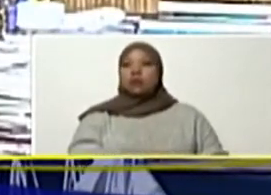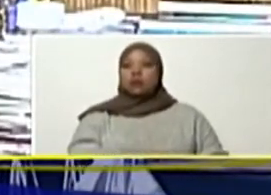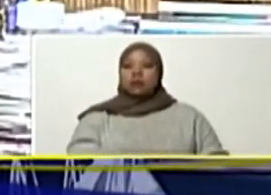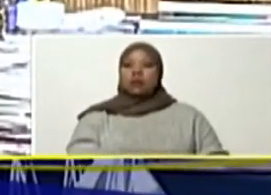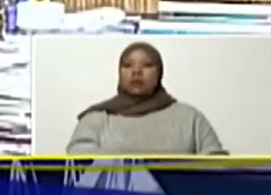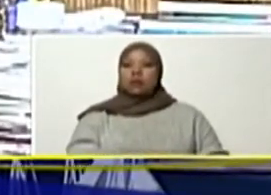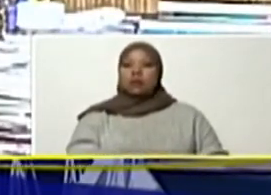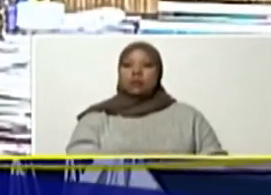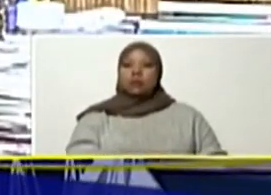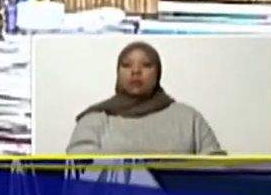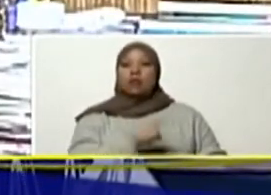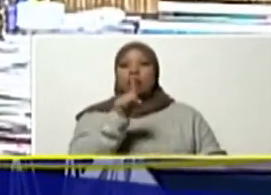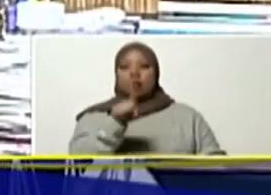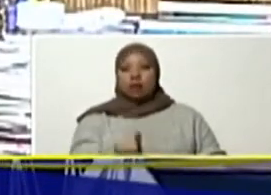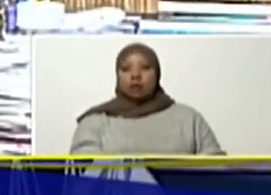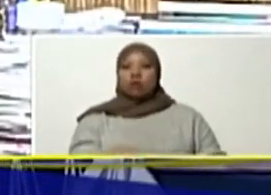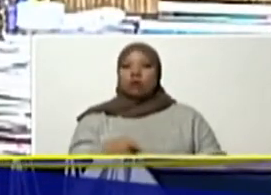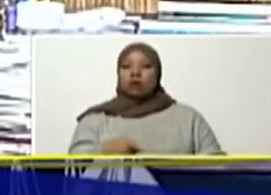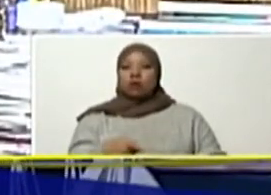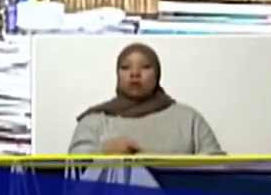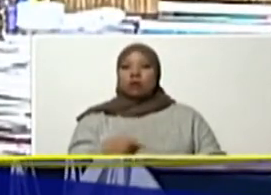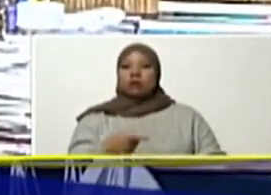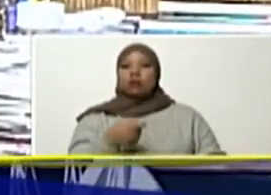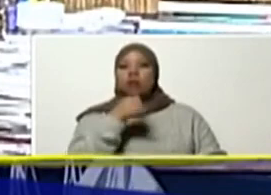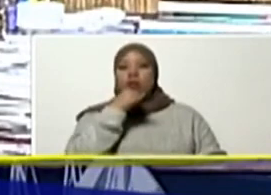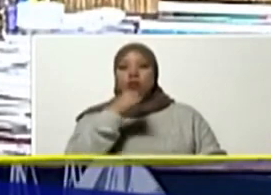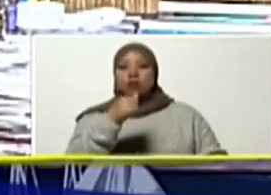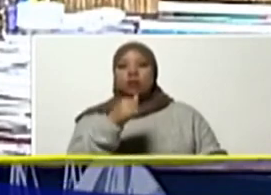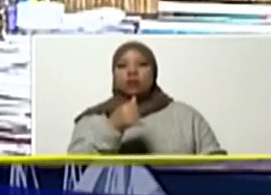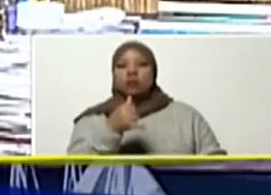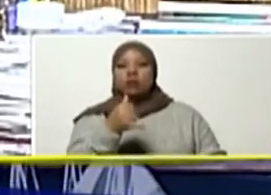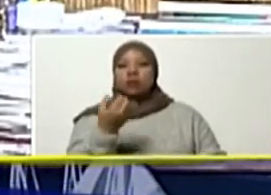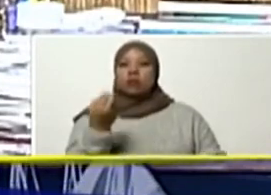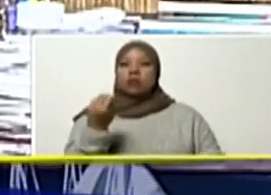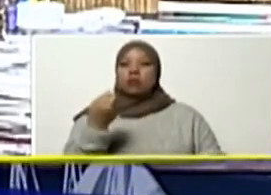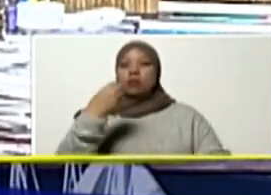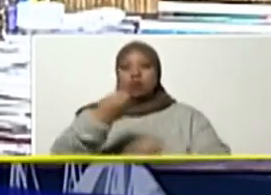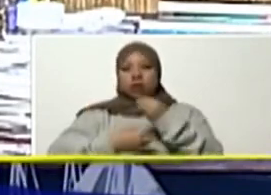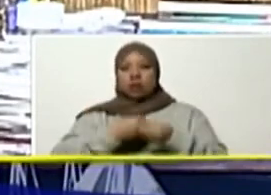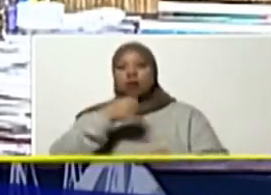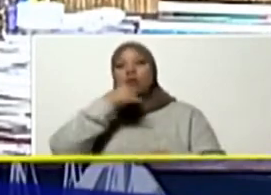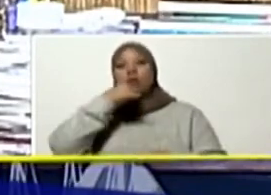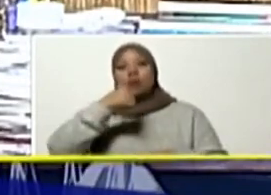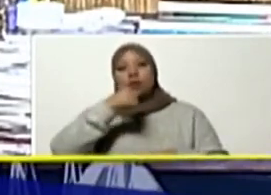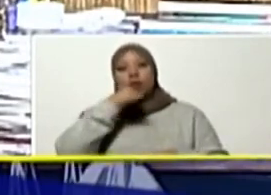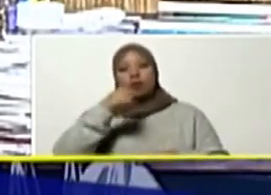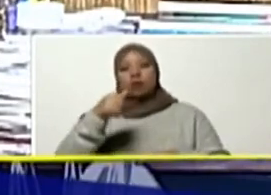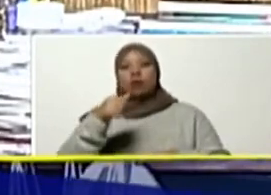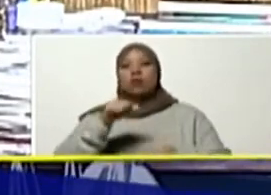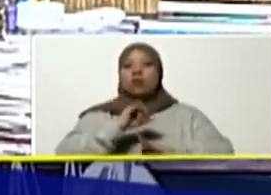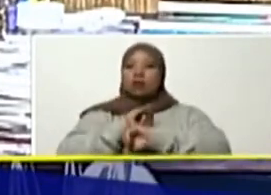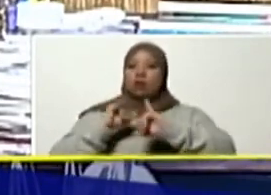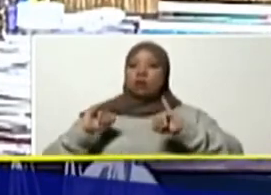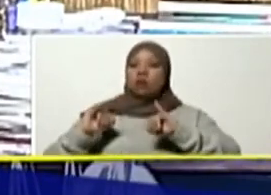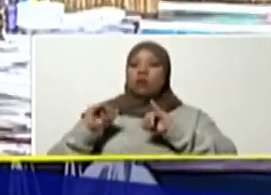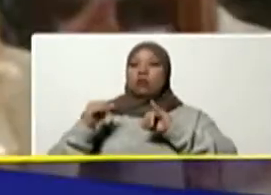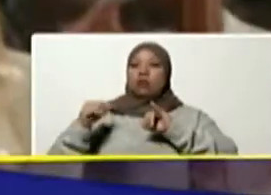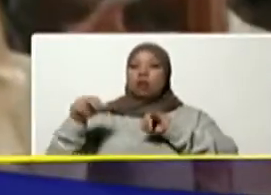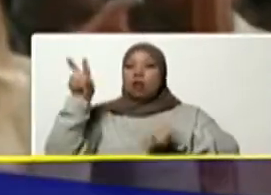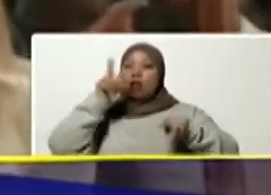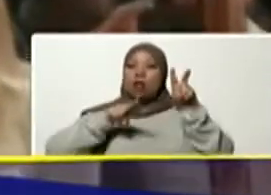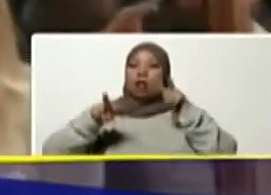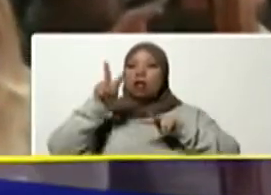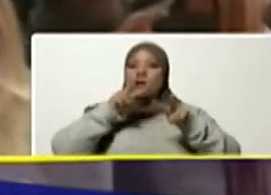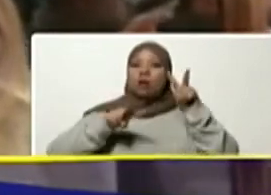bueno, ahí también en el Museo de las Imágenes Intermitentes, imágenes censuradas y prohibidas en